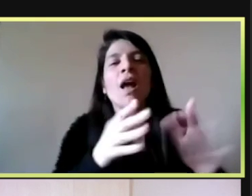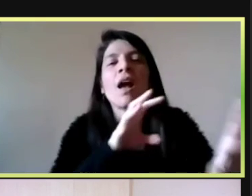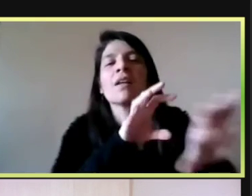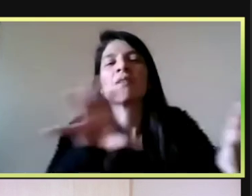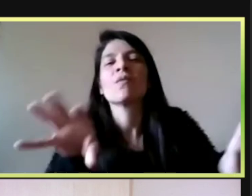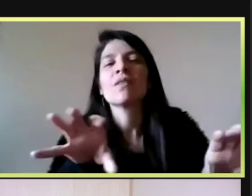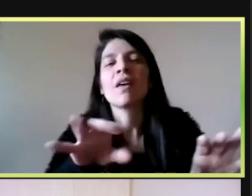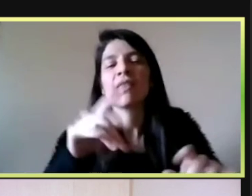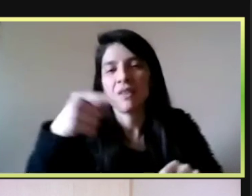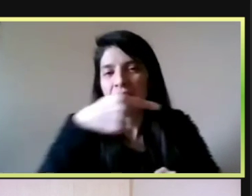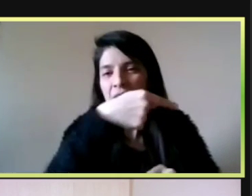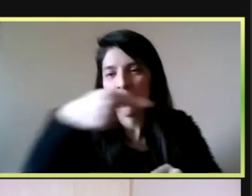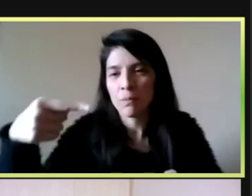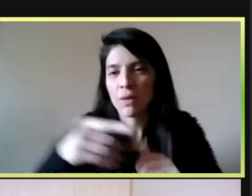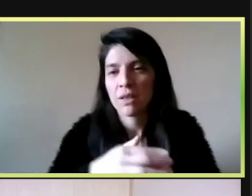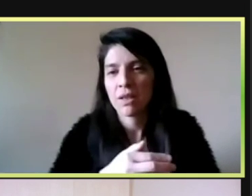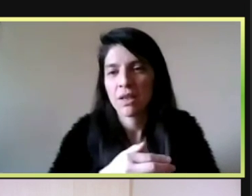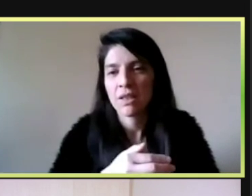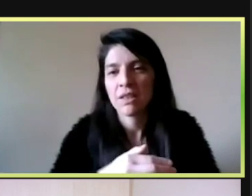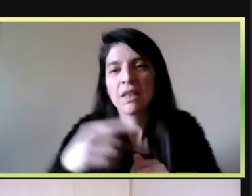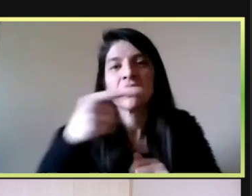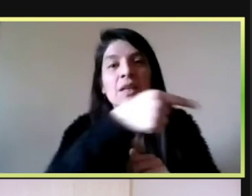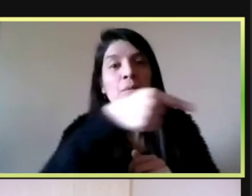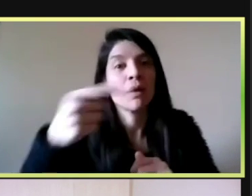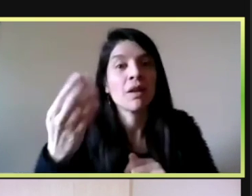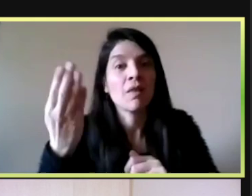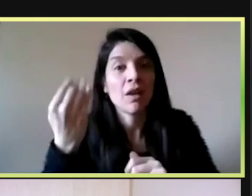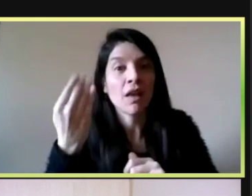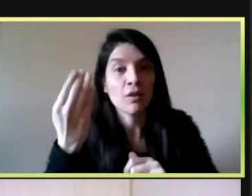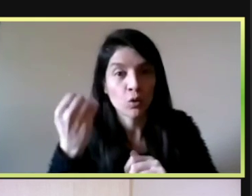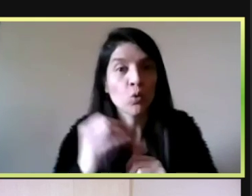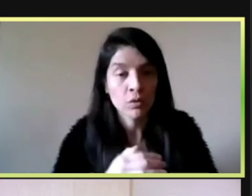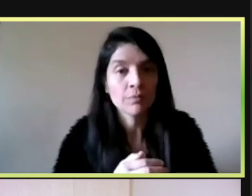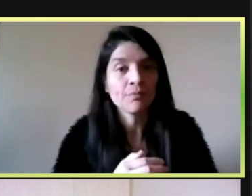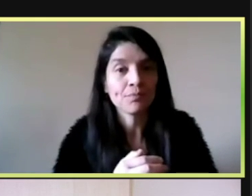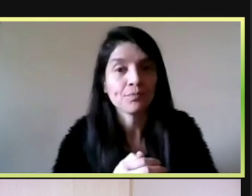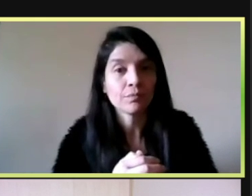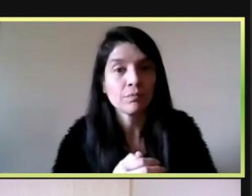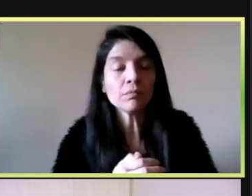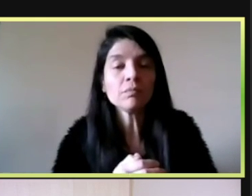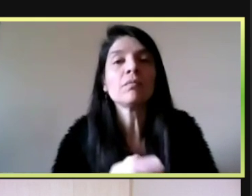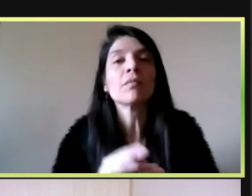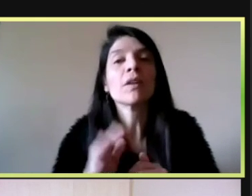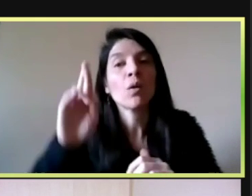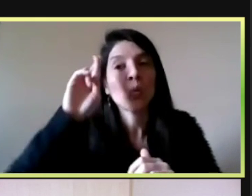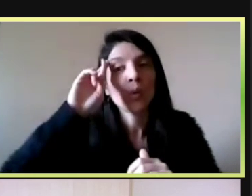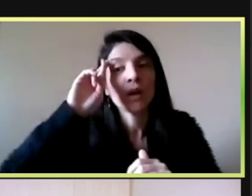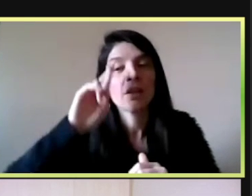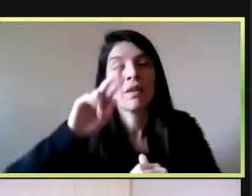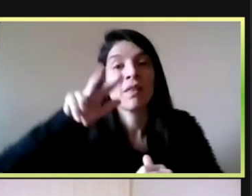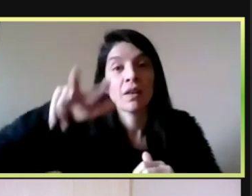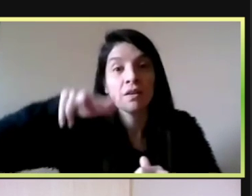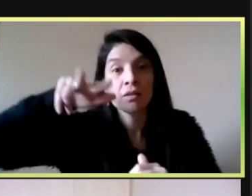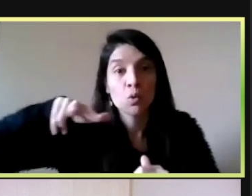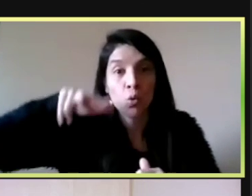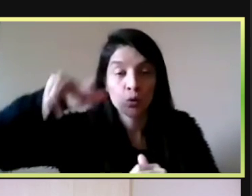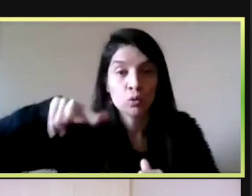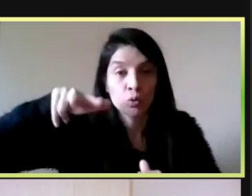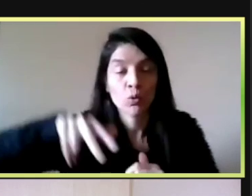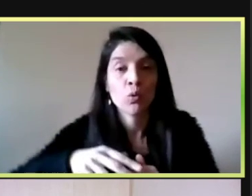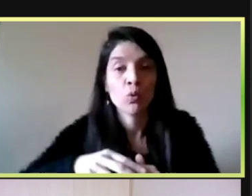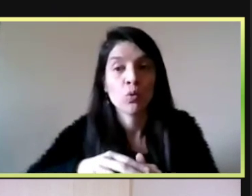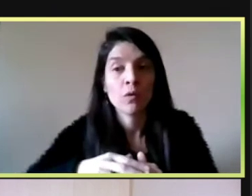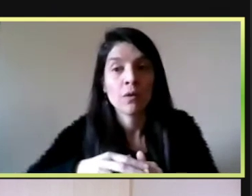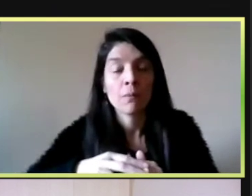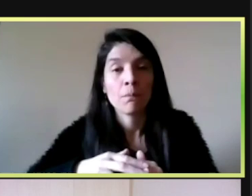de la semana del 14. Recuerden que el día 18 vamos a tener eh,